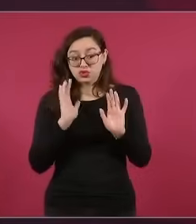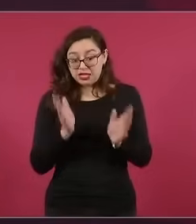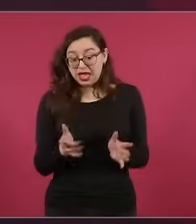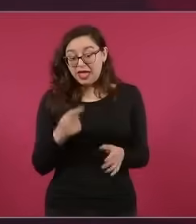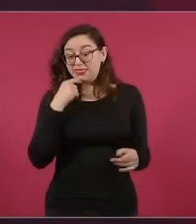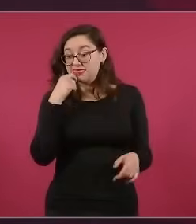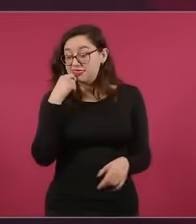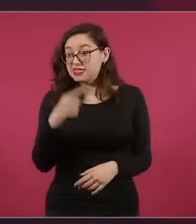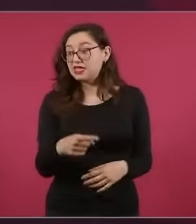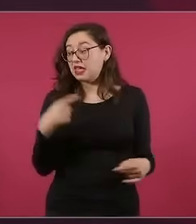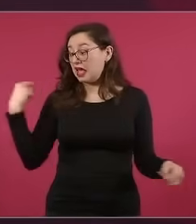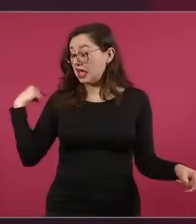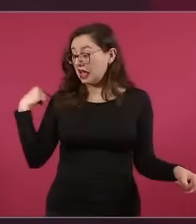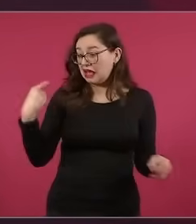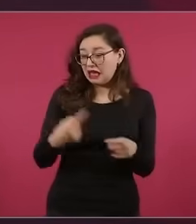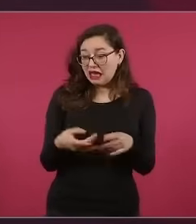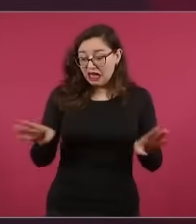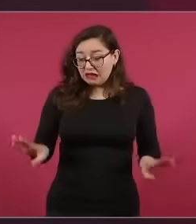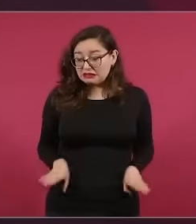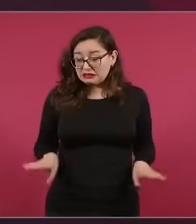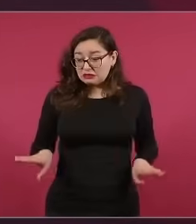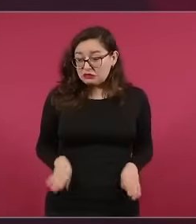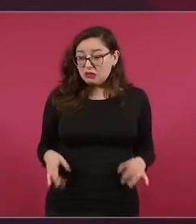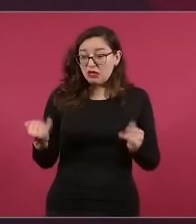vino nuevo en botellas viejas,